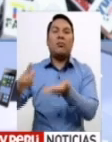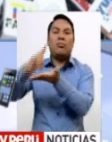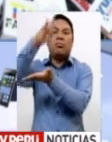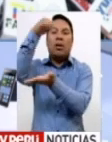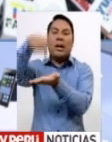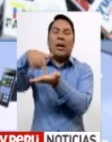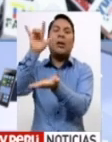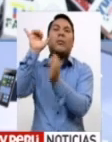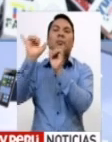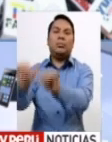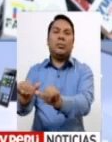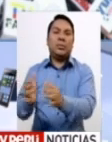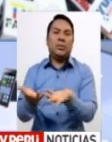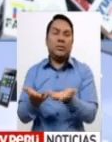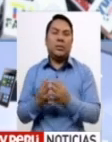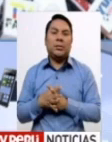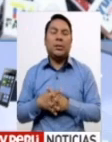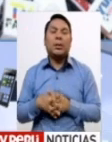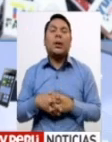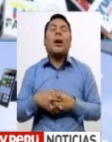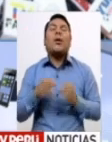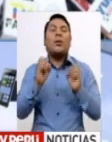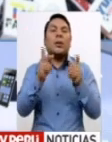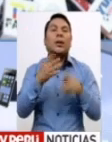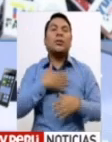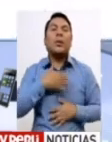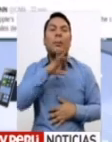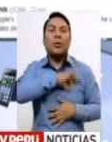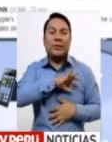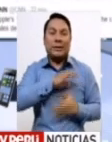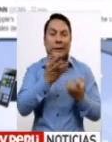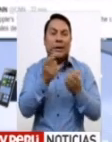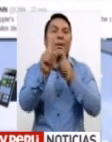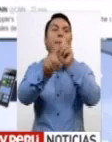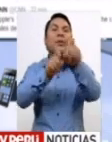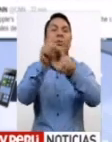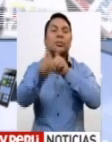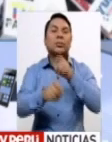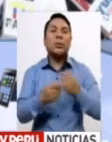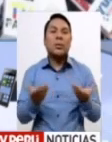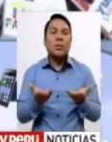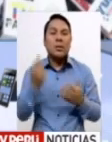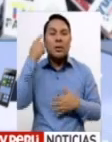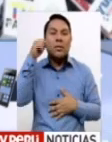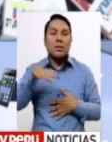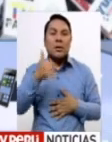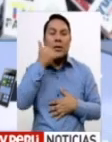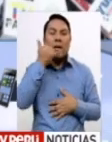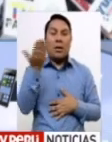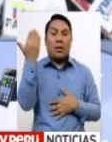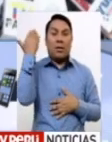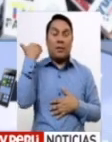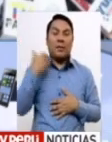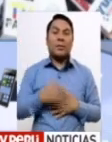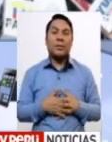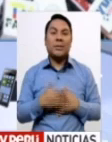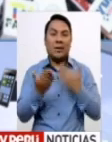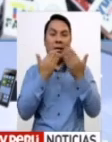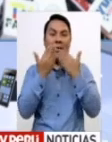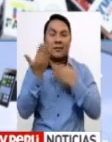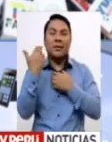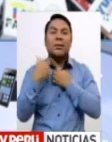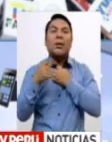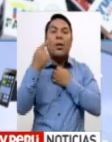Sí, señor embajador, quisiera aprovechar para consultarle sobre, se había hablado días anteriores el canciller Ricardo